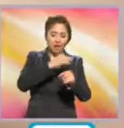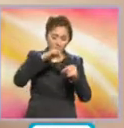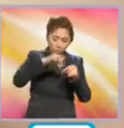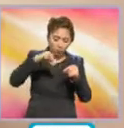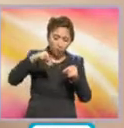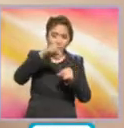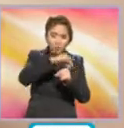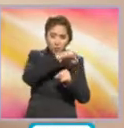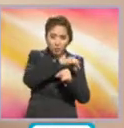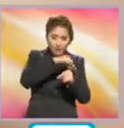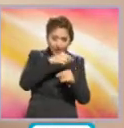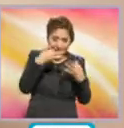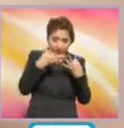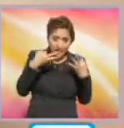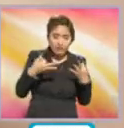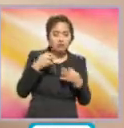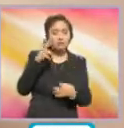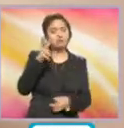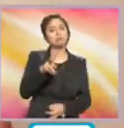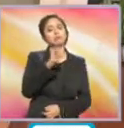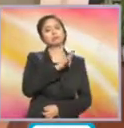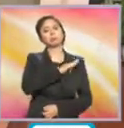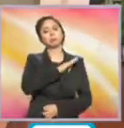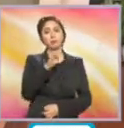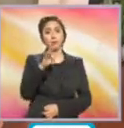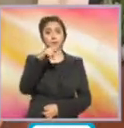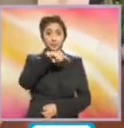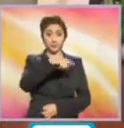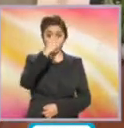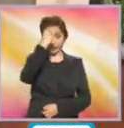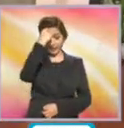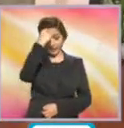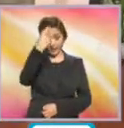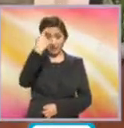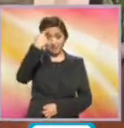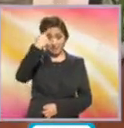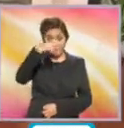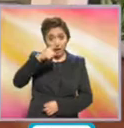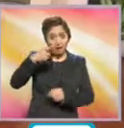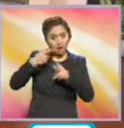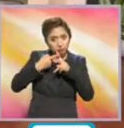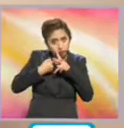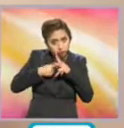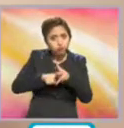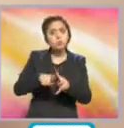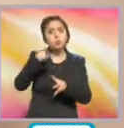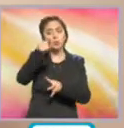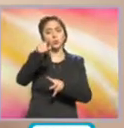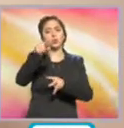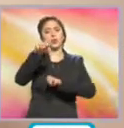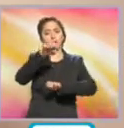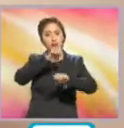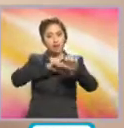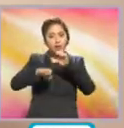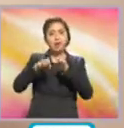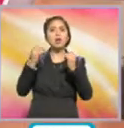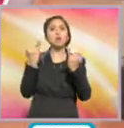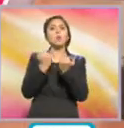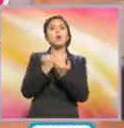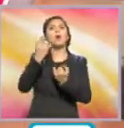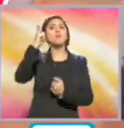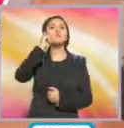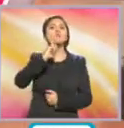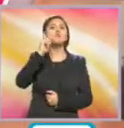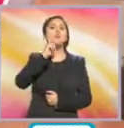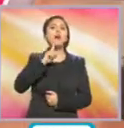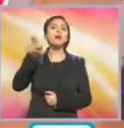Pero entonces, mira, esta idea para emprendedores es bien importante y más para amas de casa, de verdad.